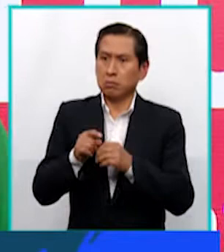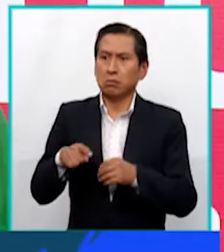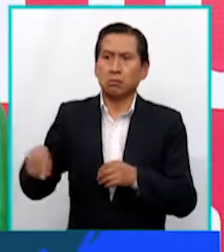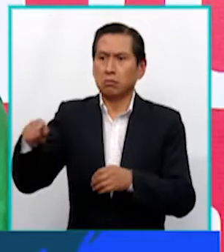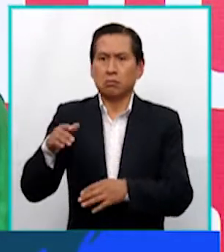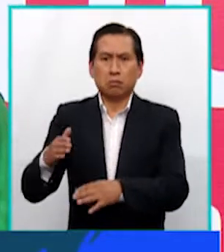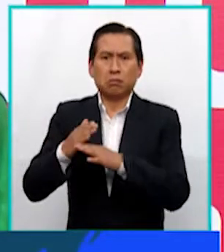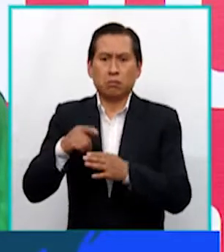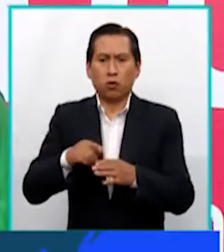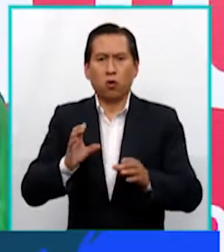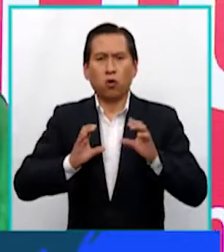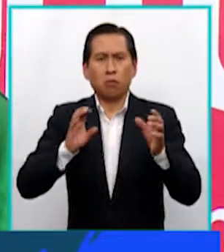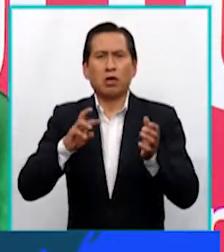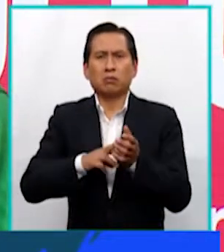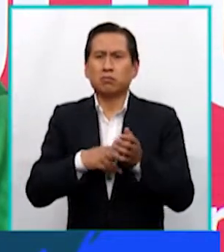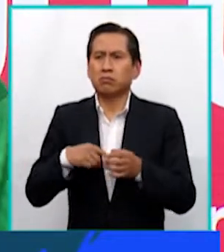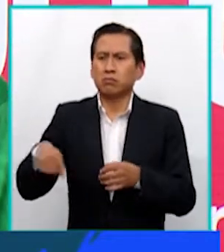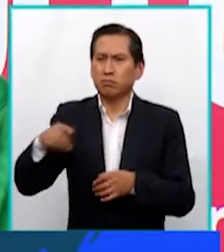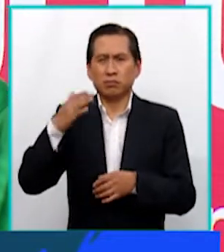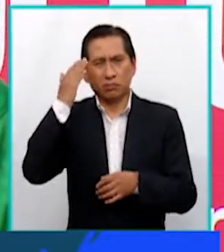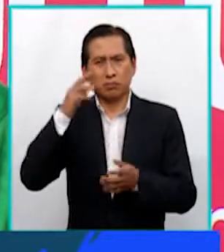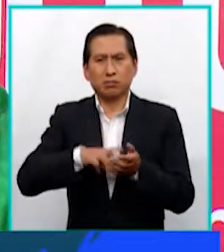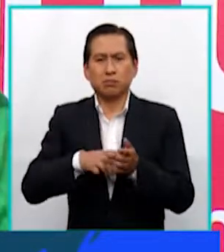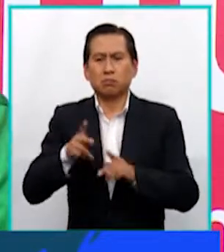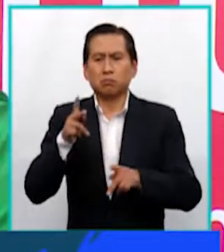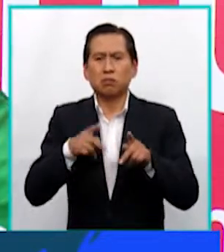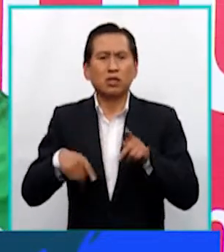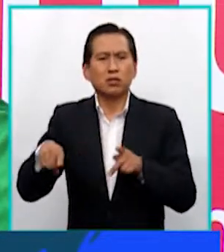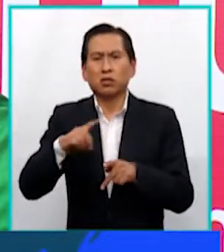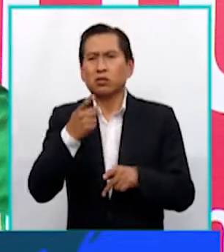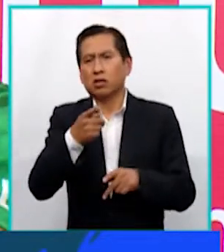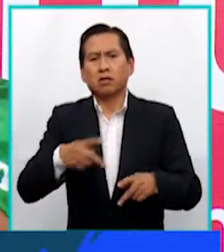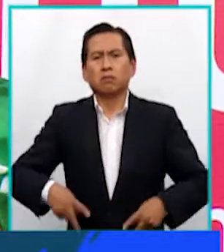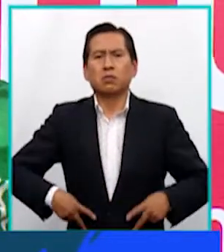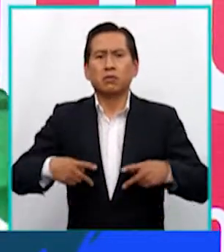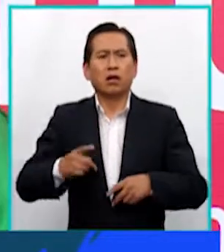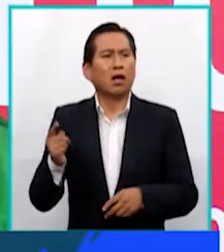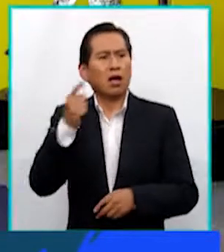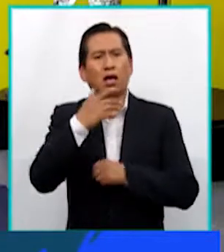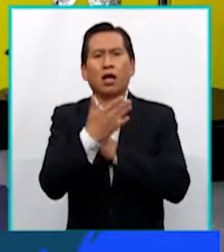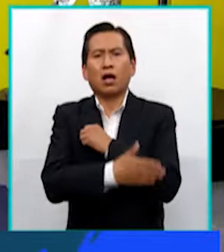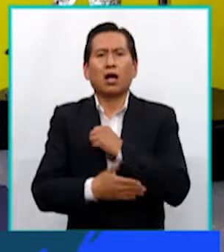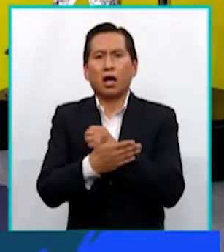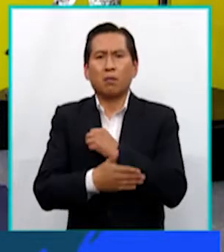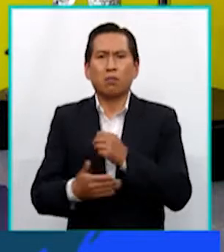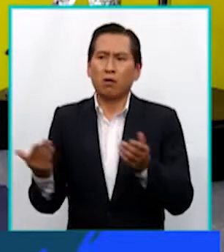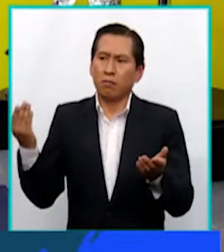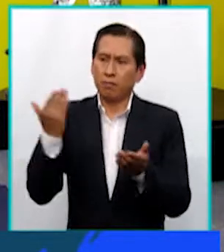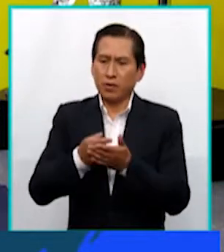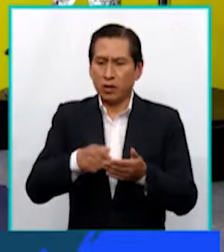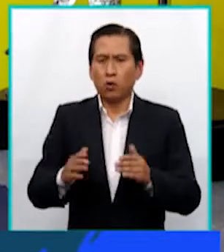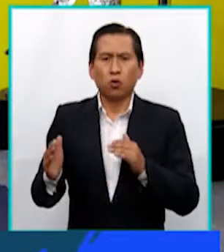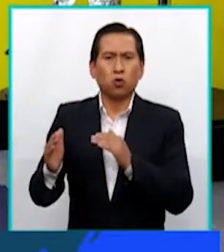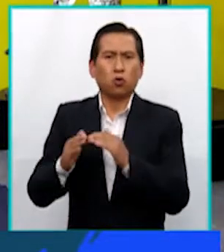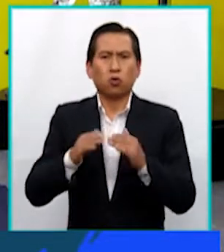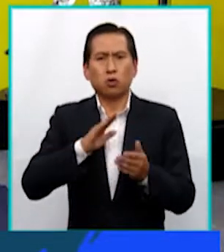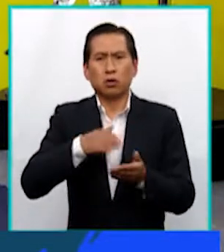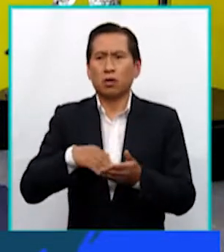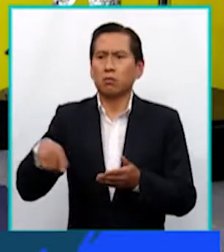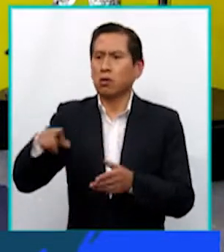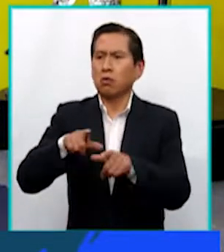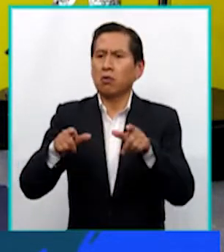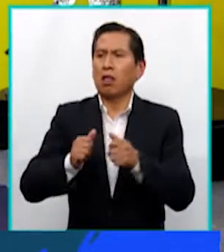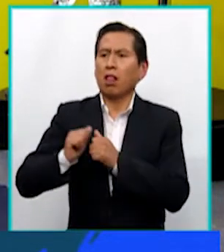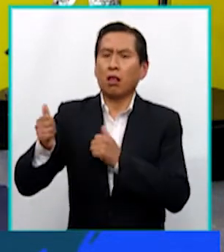Mayormente a la cumbia se conocía para gente o solamente que vive en el campo, o que está migrando del campo a la ciudad, o gente de zonas